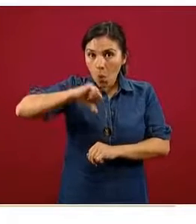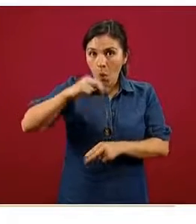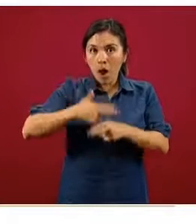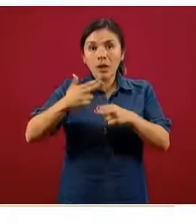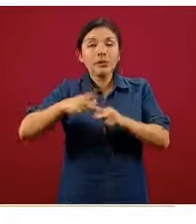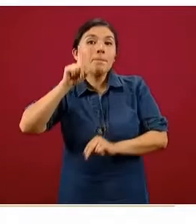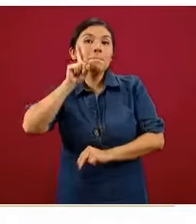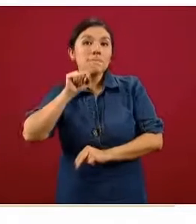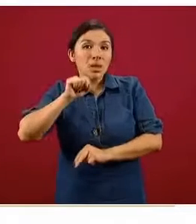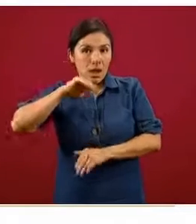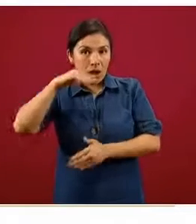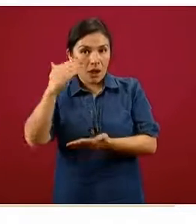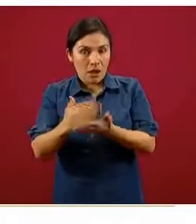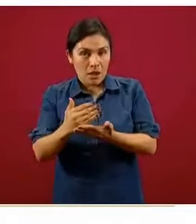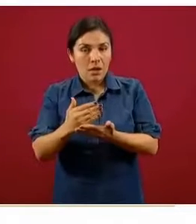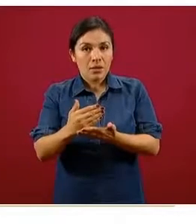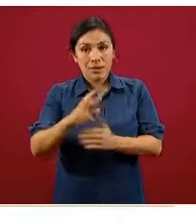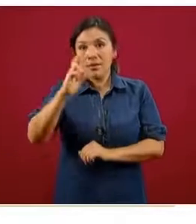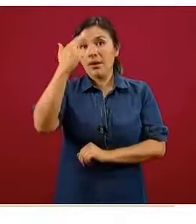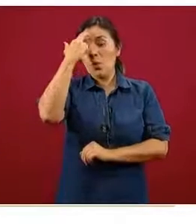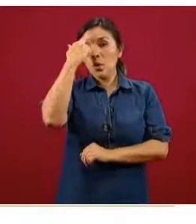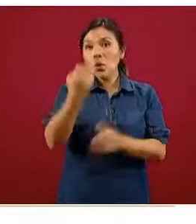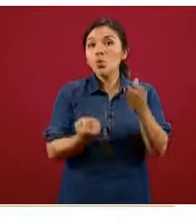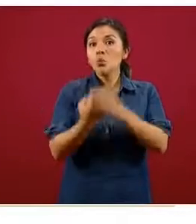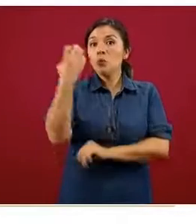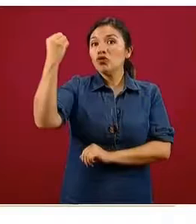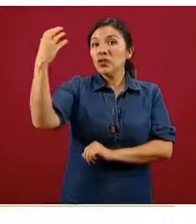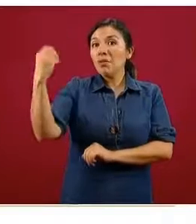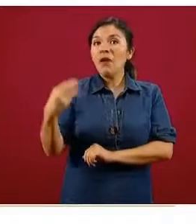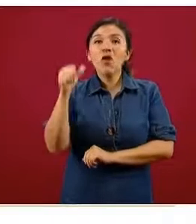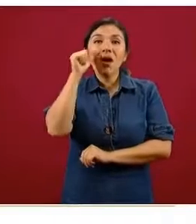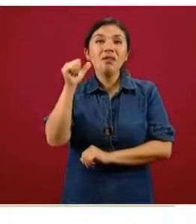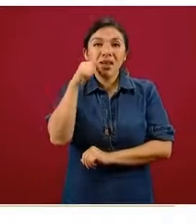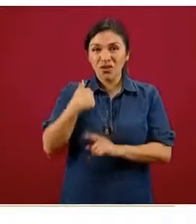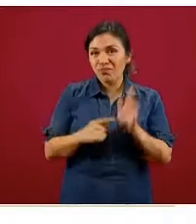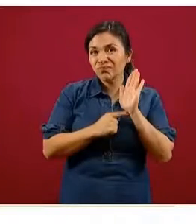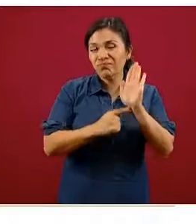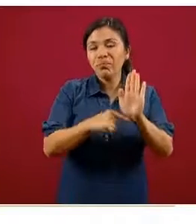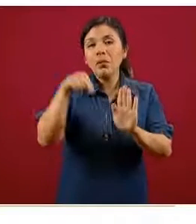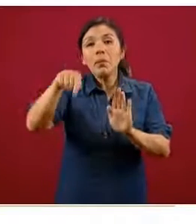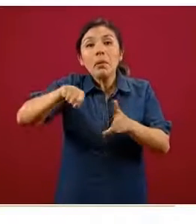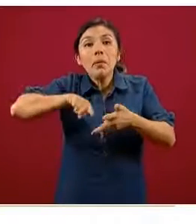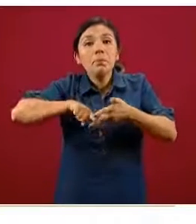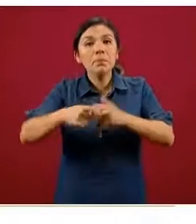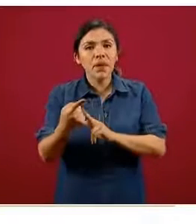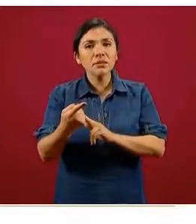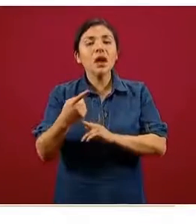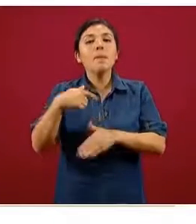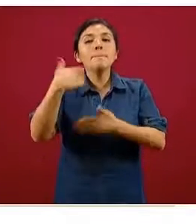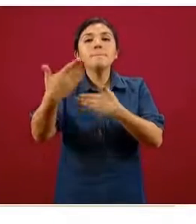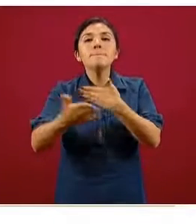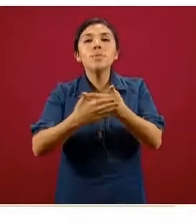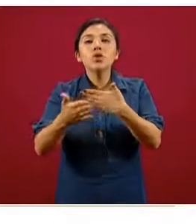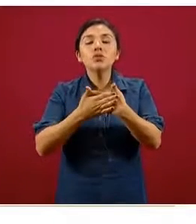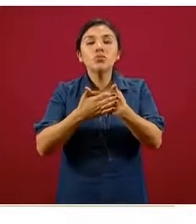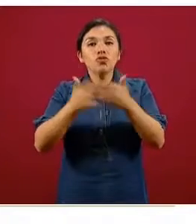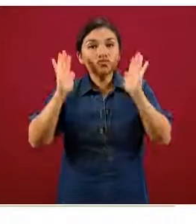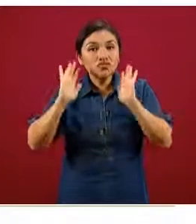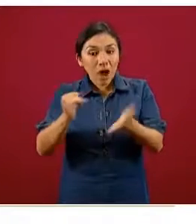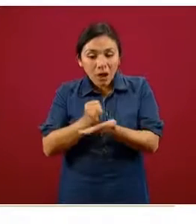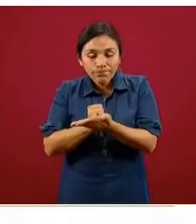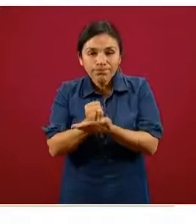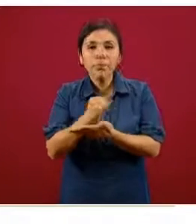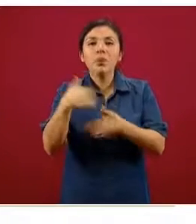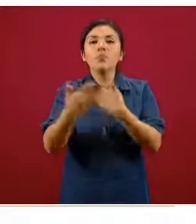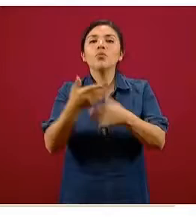y el día de mañana. Recordemos que el semáforo que se presentó el día de ayer empieza en actividad y en